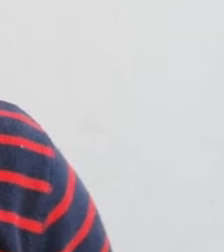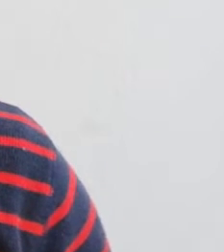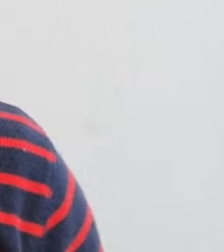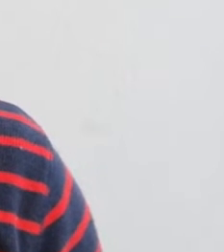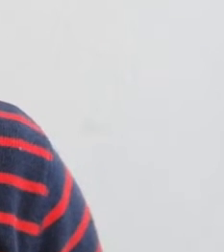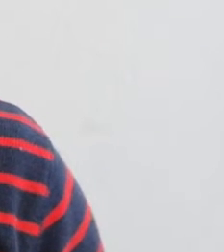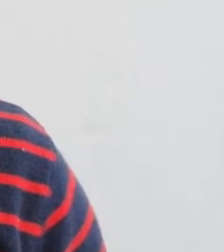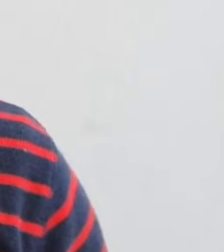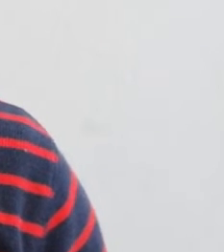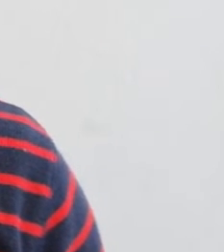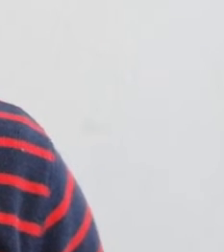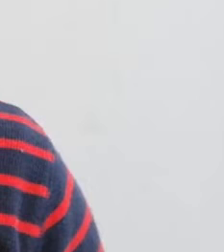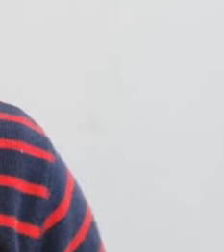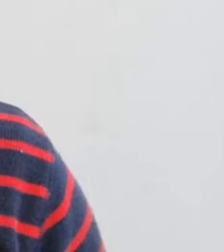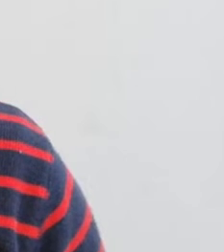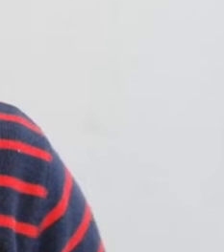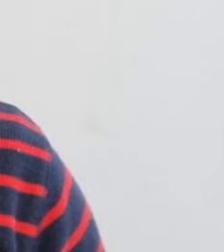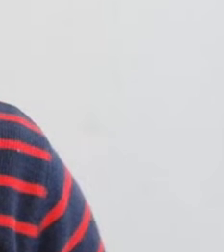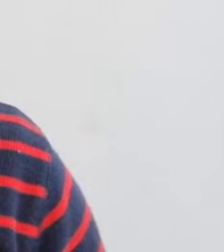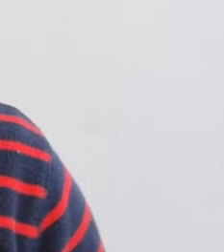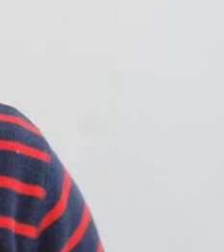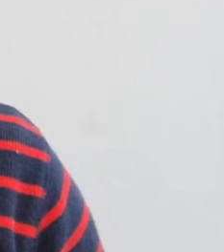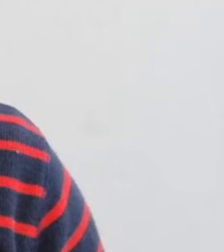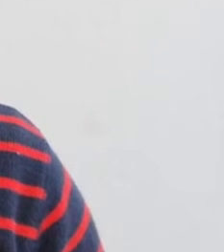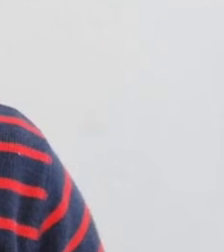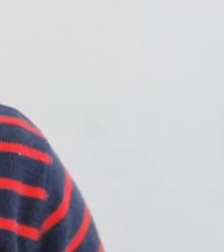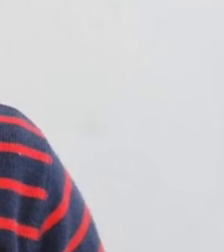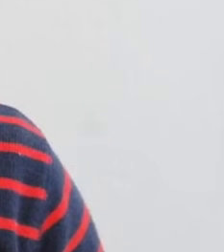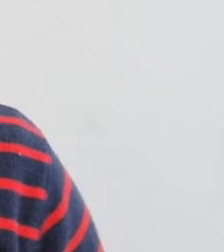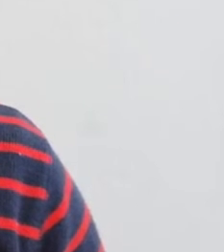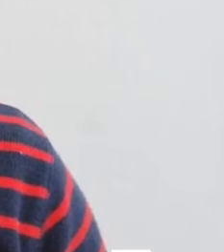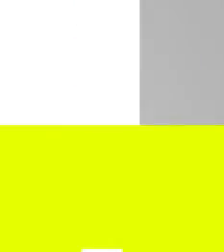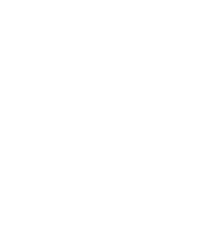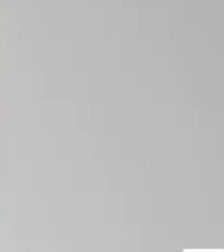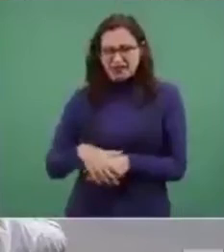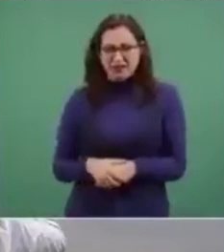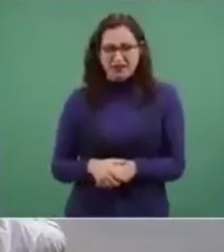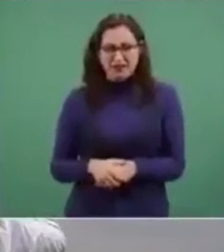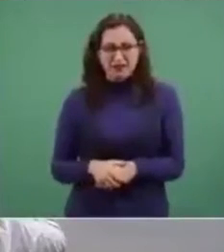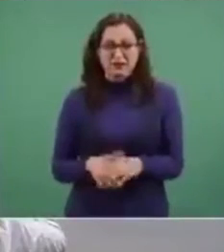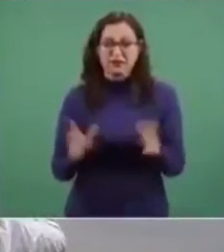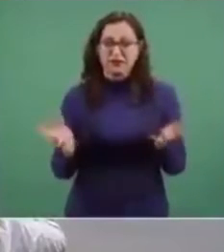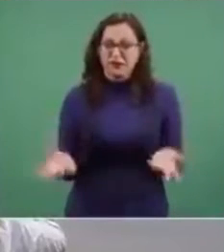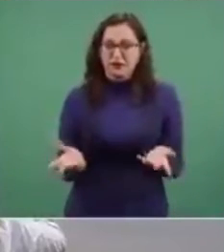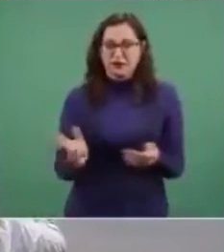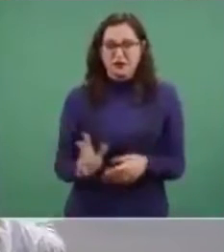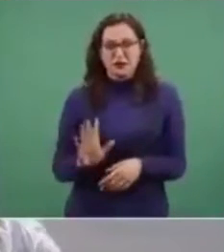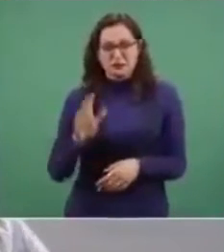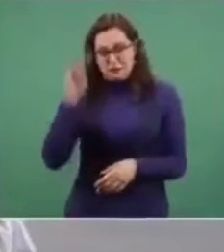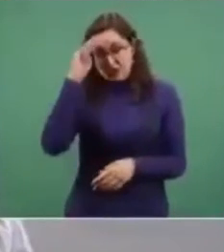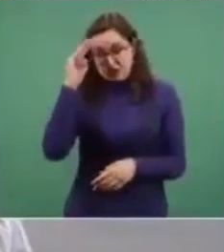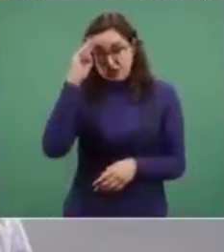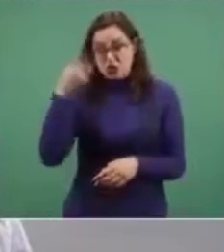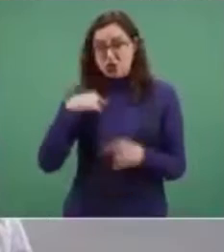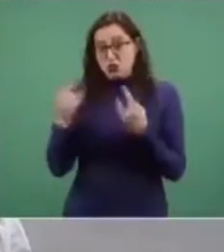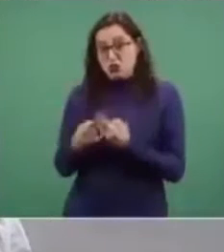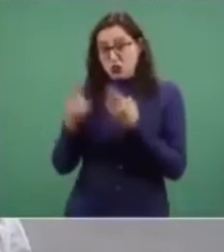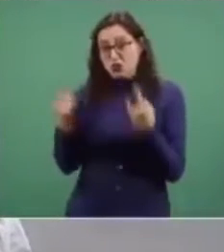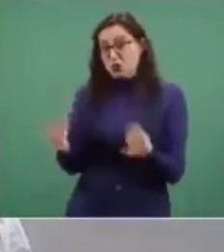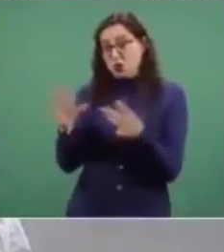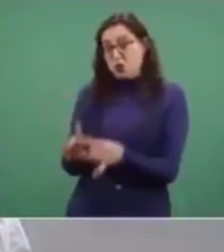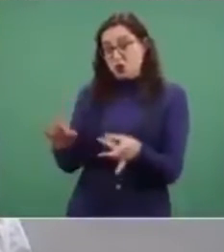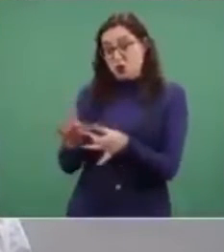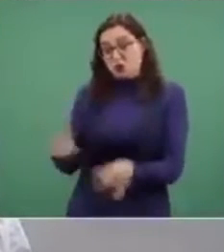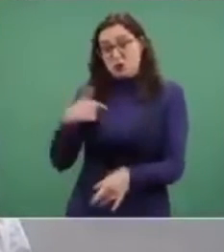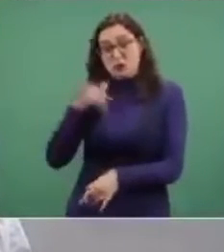¿Qué tal? Muy buenas noches. Llegamos a Momentos, demos un paseo por las redes sociales. En la conferencia mañanera de este jueves, el